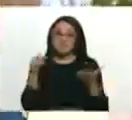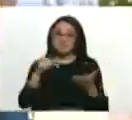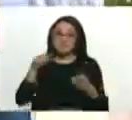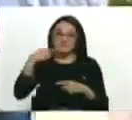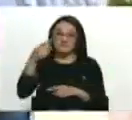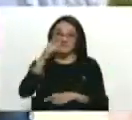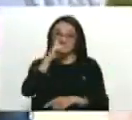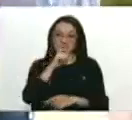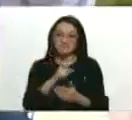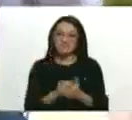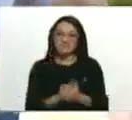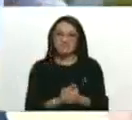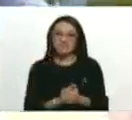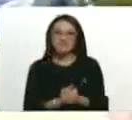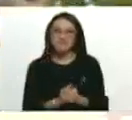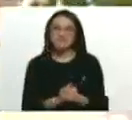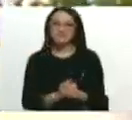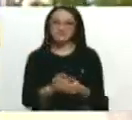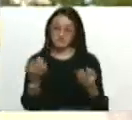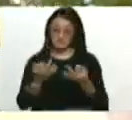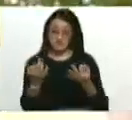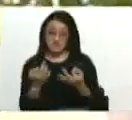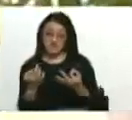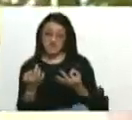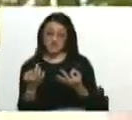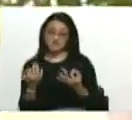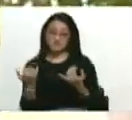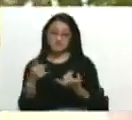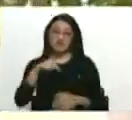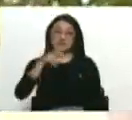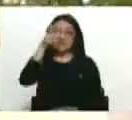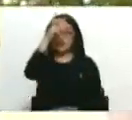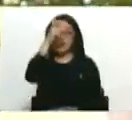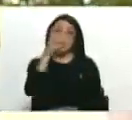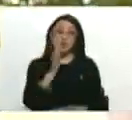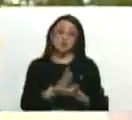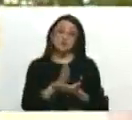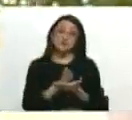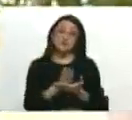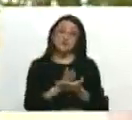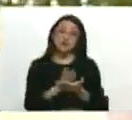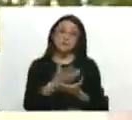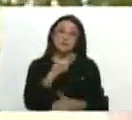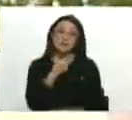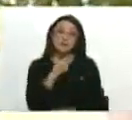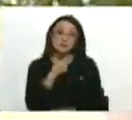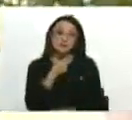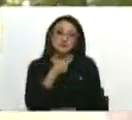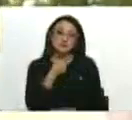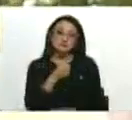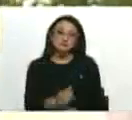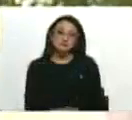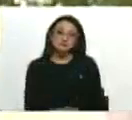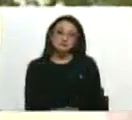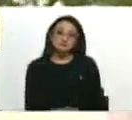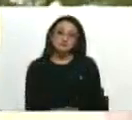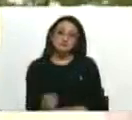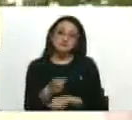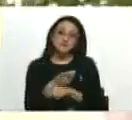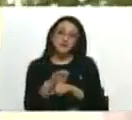viene. La verdad es que estar aquí en Falcón siempre es un agrado. El